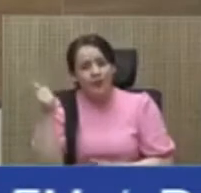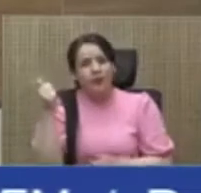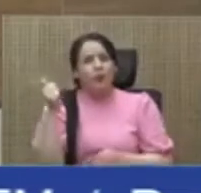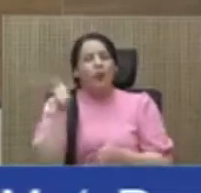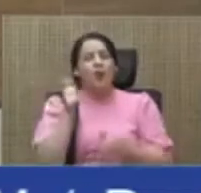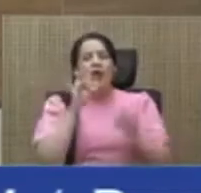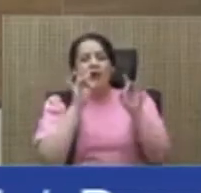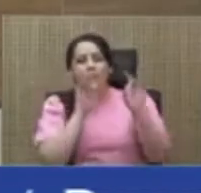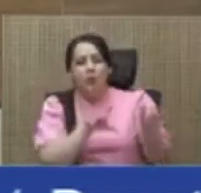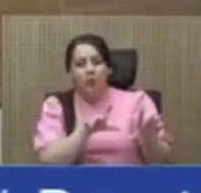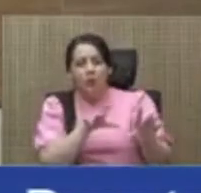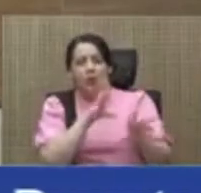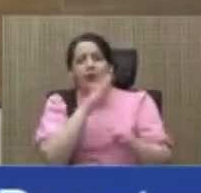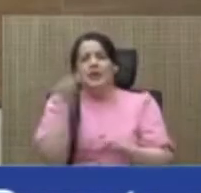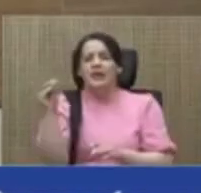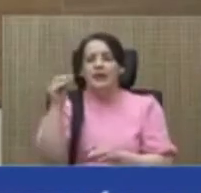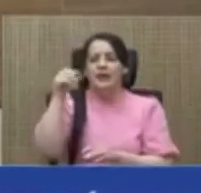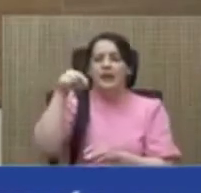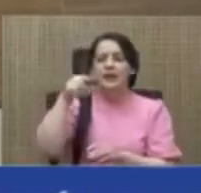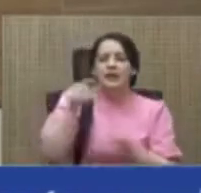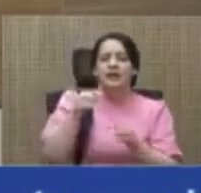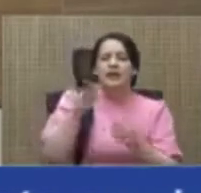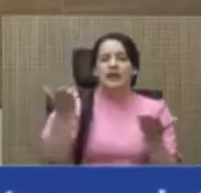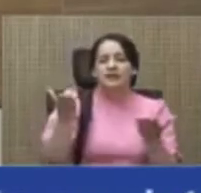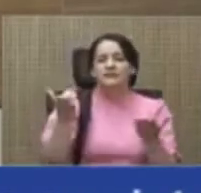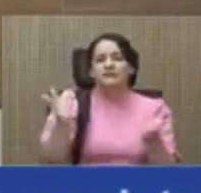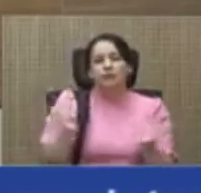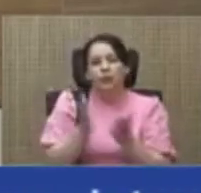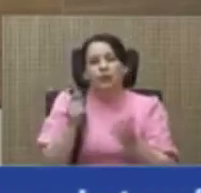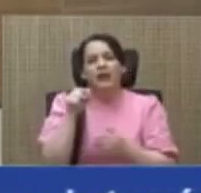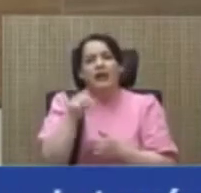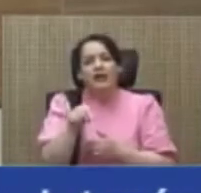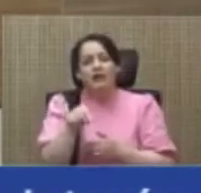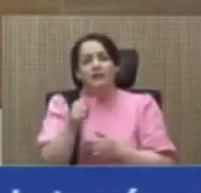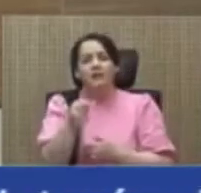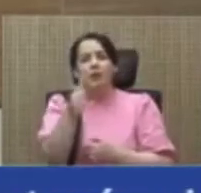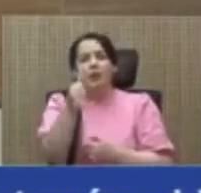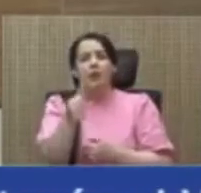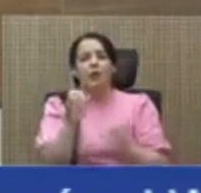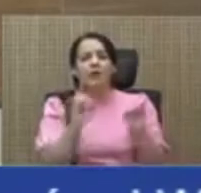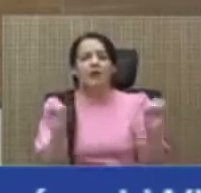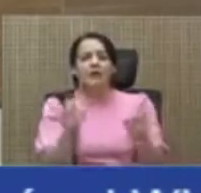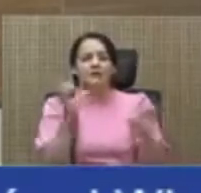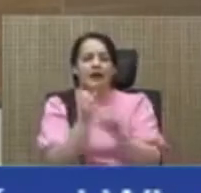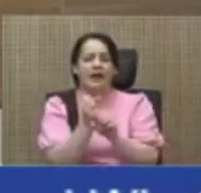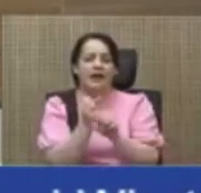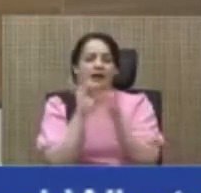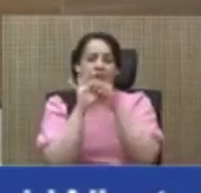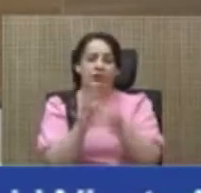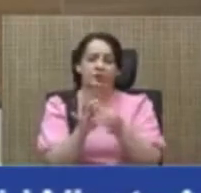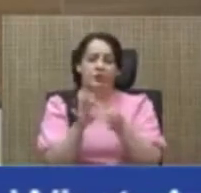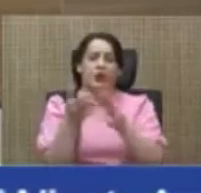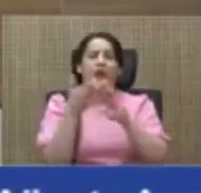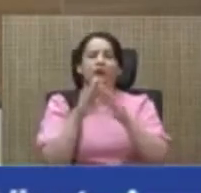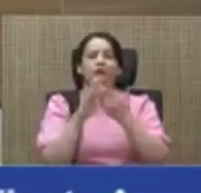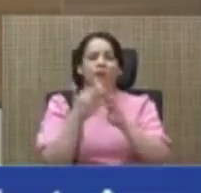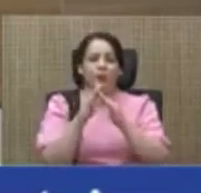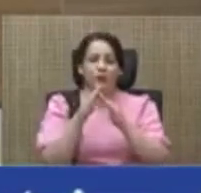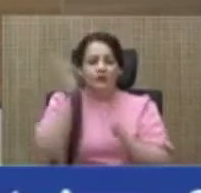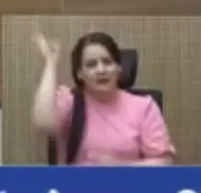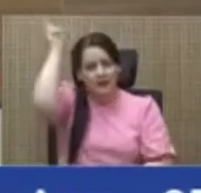país poco o nada se haga sobre los territorios indígenas. Poco o nada se haga, diputados y